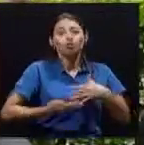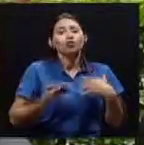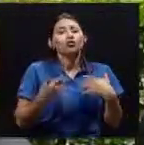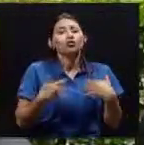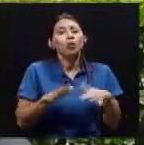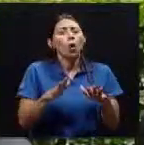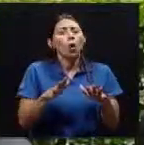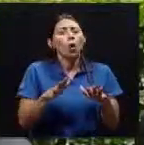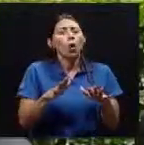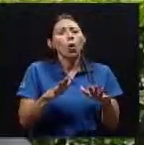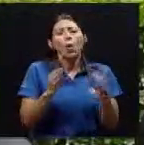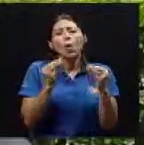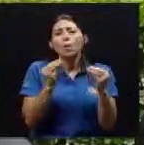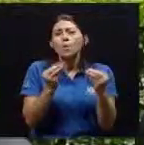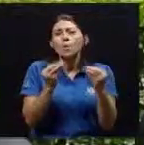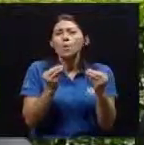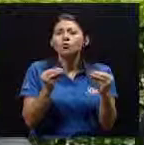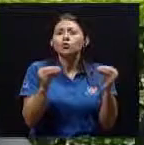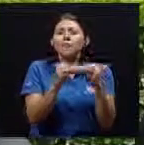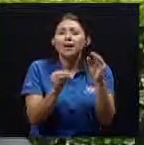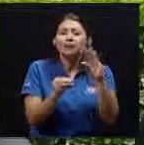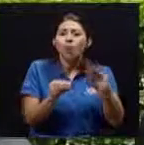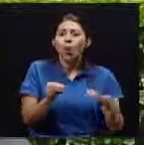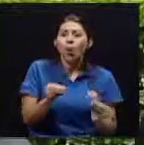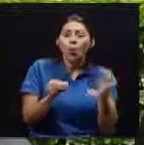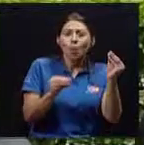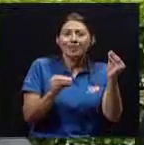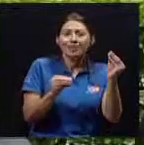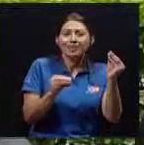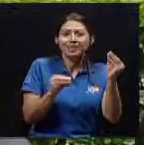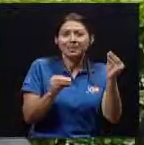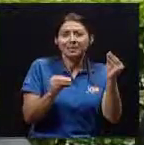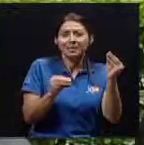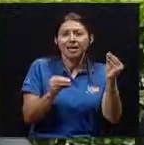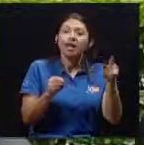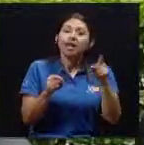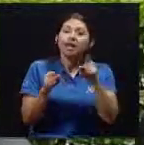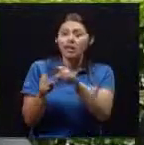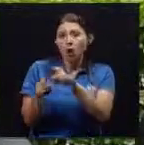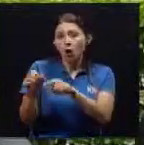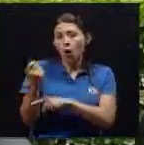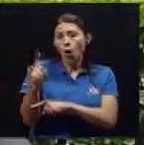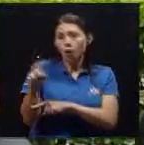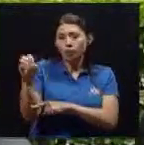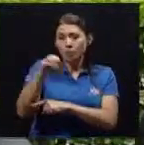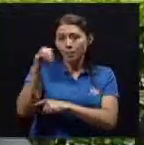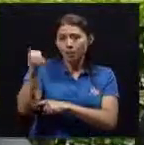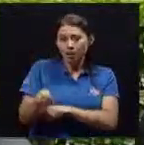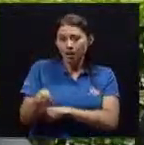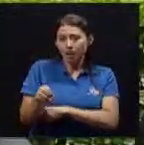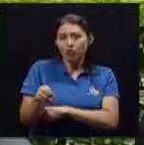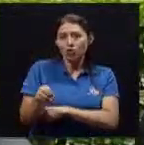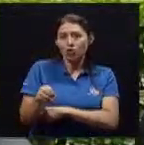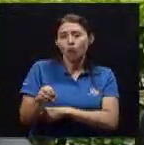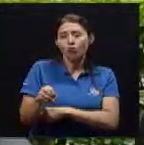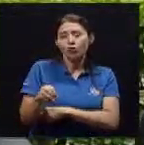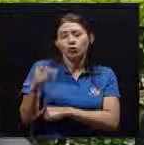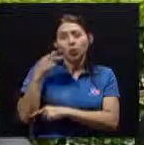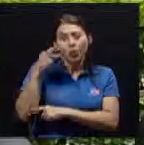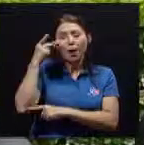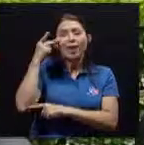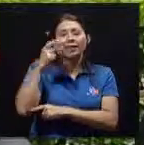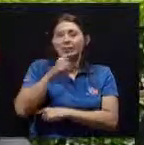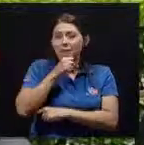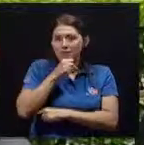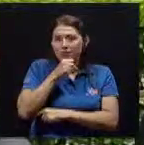8% anda por ahí, versus un 11% que son de padres que son mayores de edad, ¿verdad? Entonces también estamos